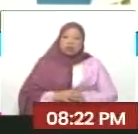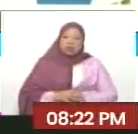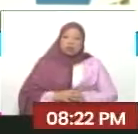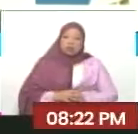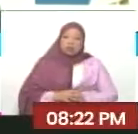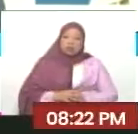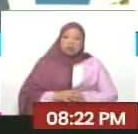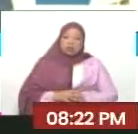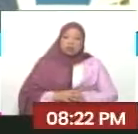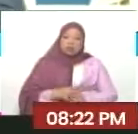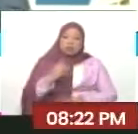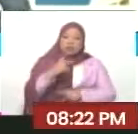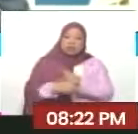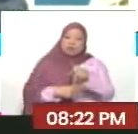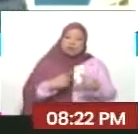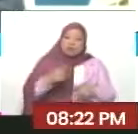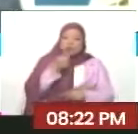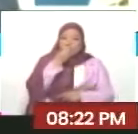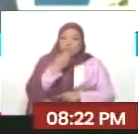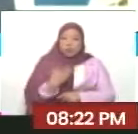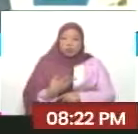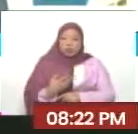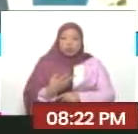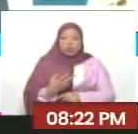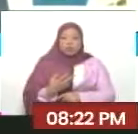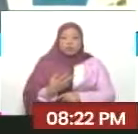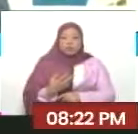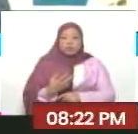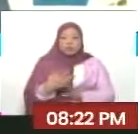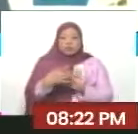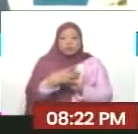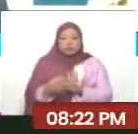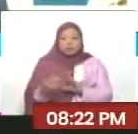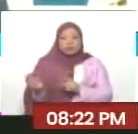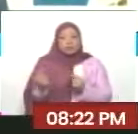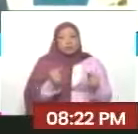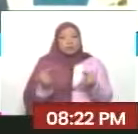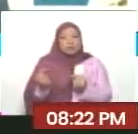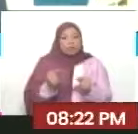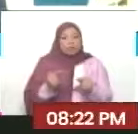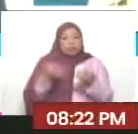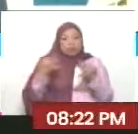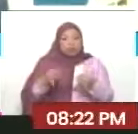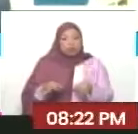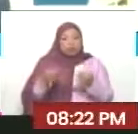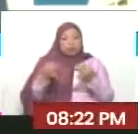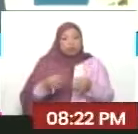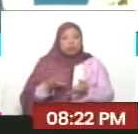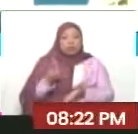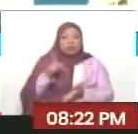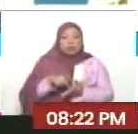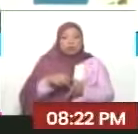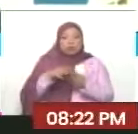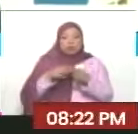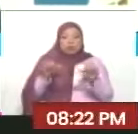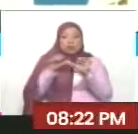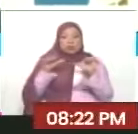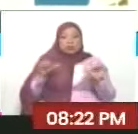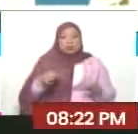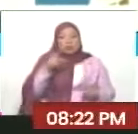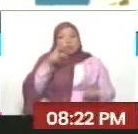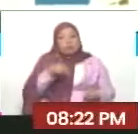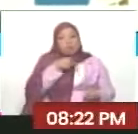en Venezuela se ha dado un proceso impecable, ejemplar, de diálogo nacional. Han participado todos los sectores